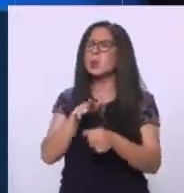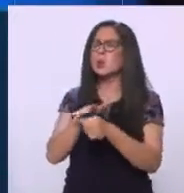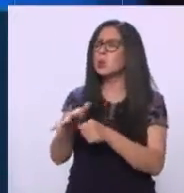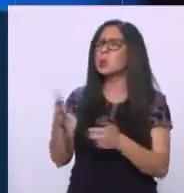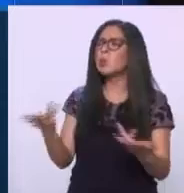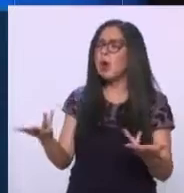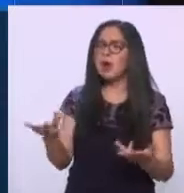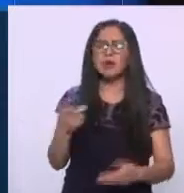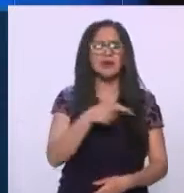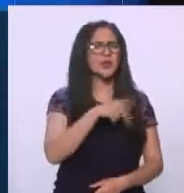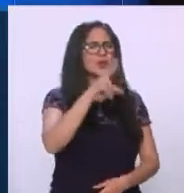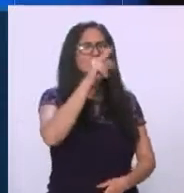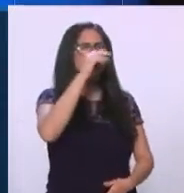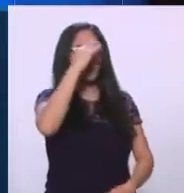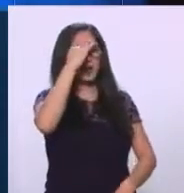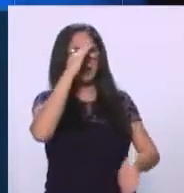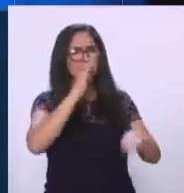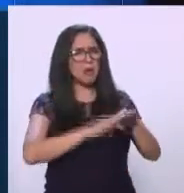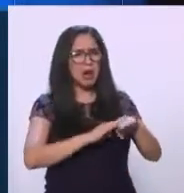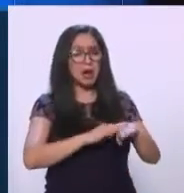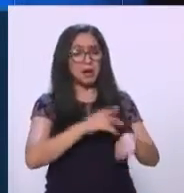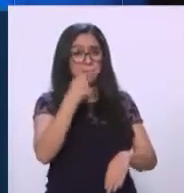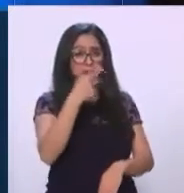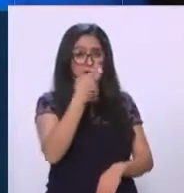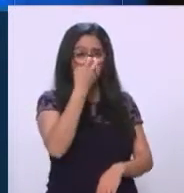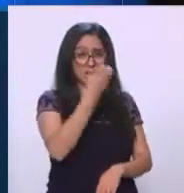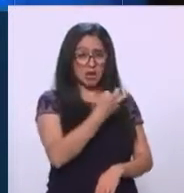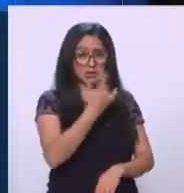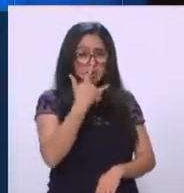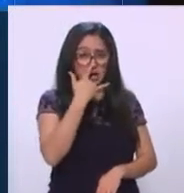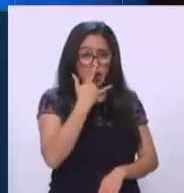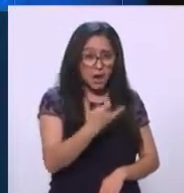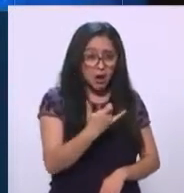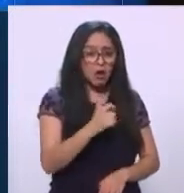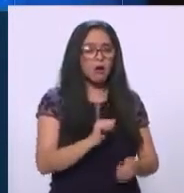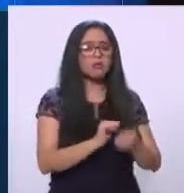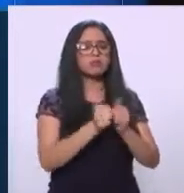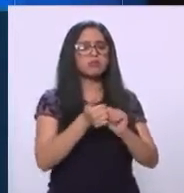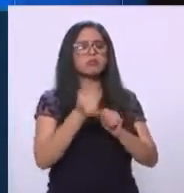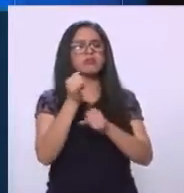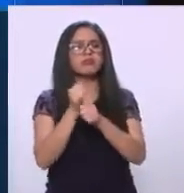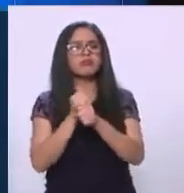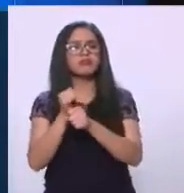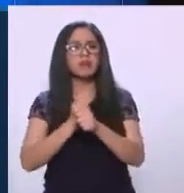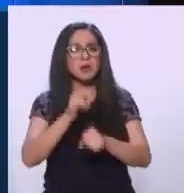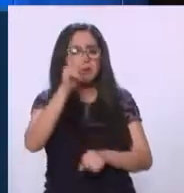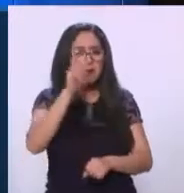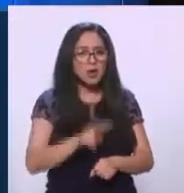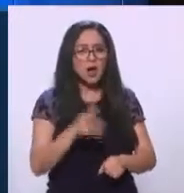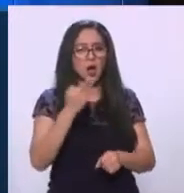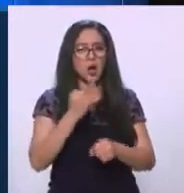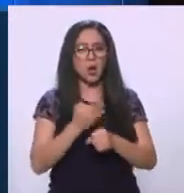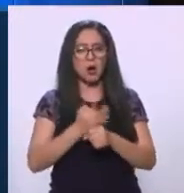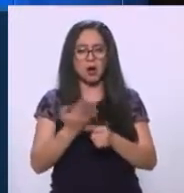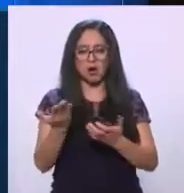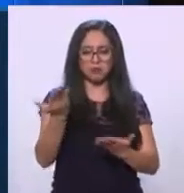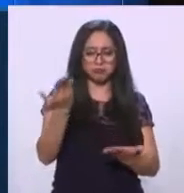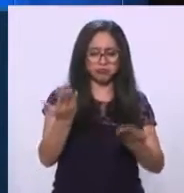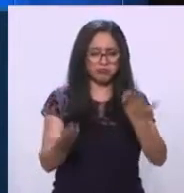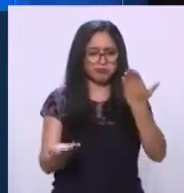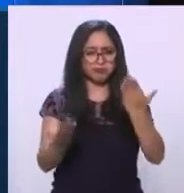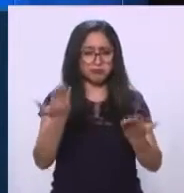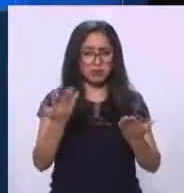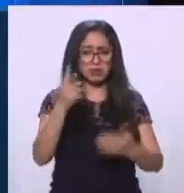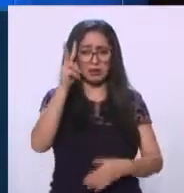no. Parecía algo muy raro, pero resultó cierto. Entonces, estamos en las dos cosas, ¿no? Y es